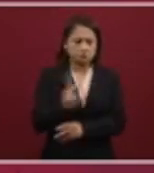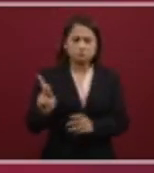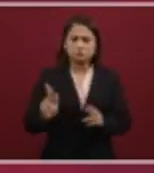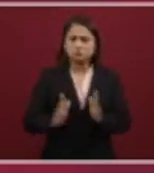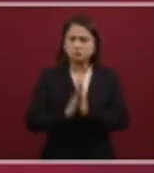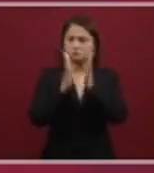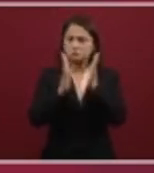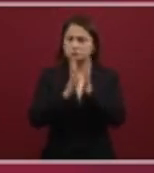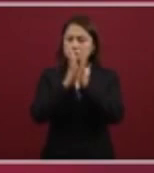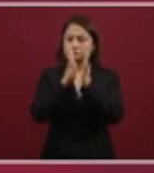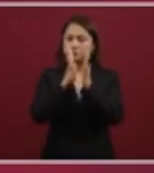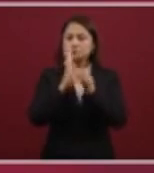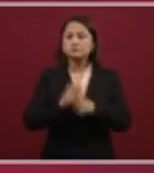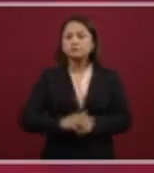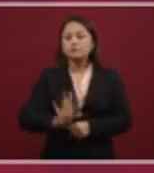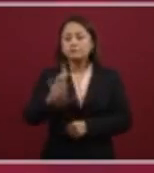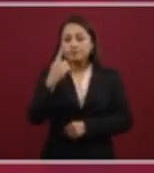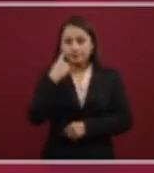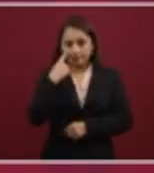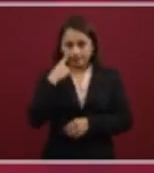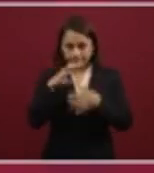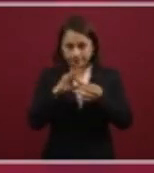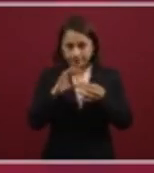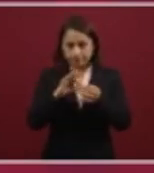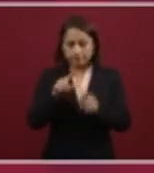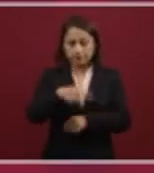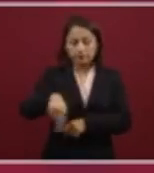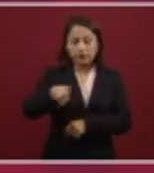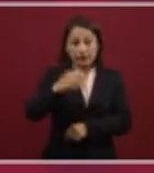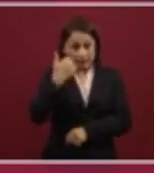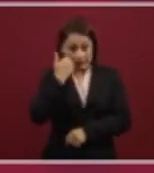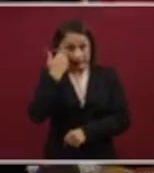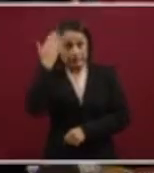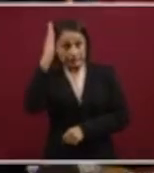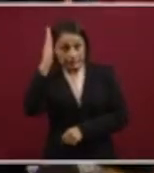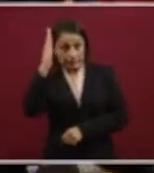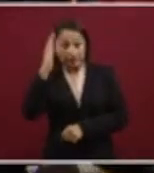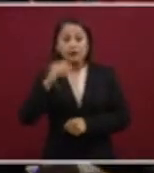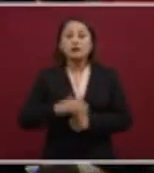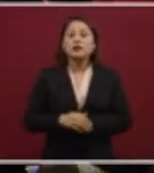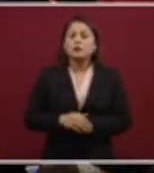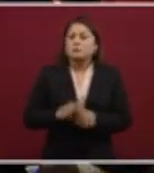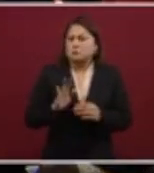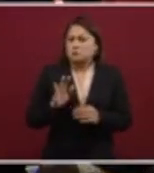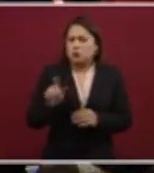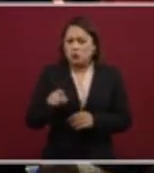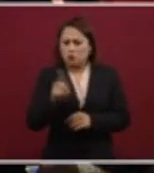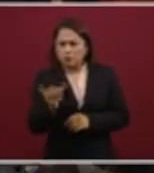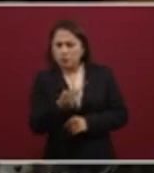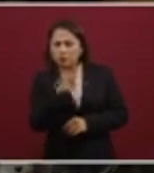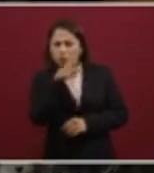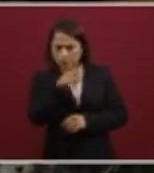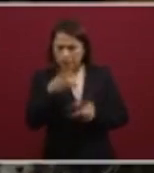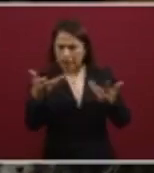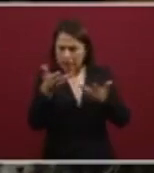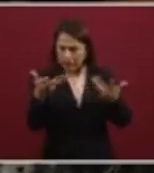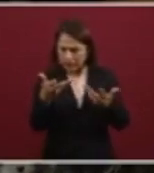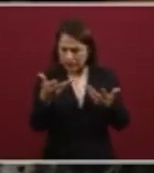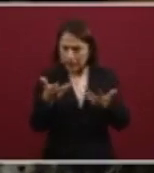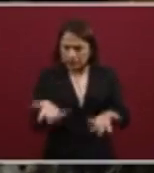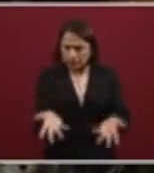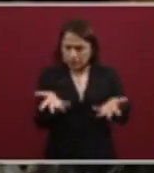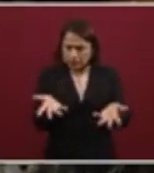una demanda. ¿Sí? ¿Usted daría una consulta para que haya una consulta para los expresidentes? Sí, sí, pero